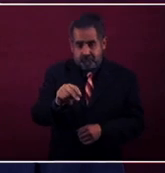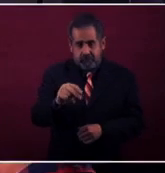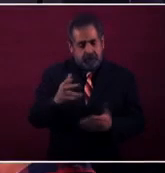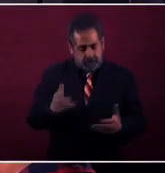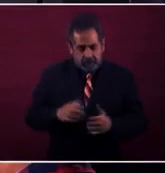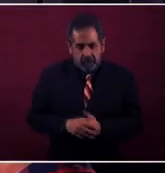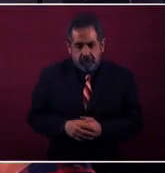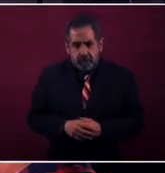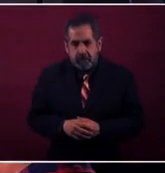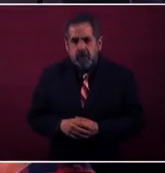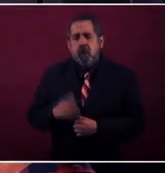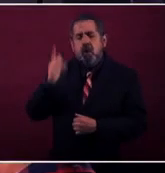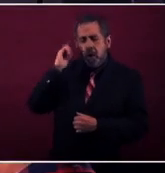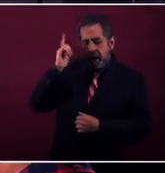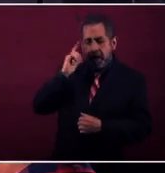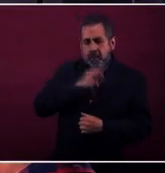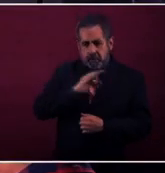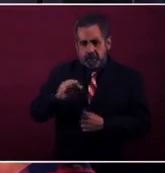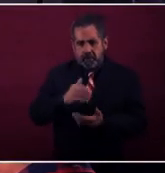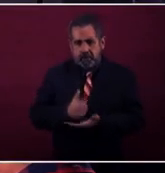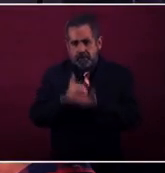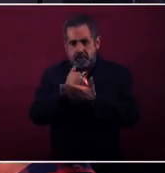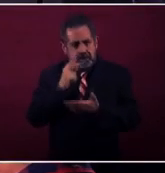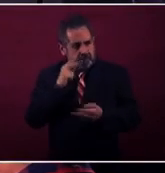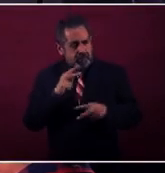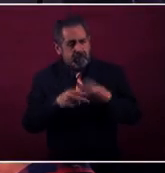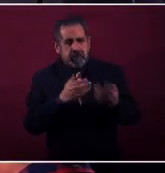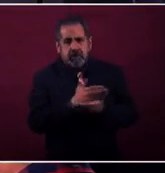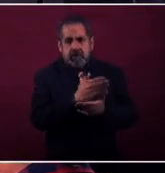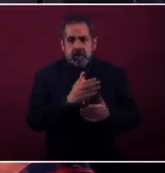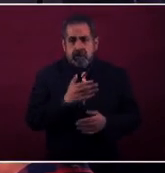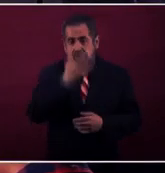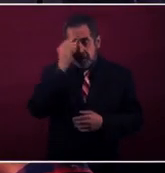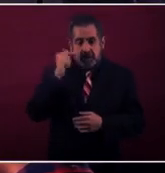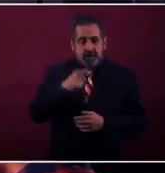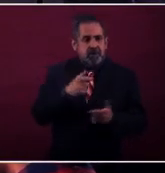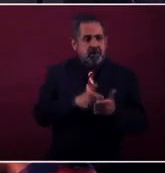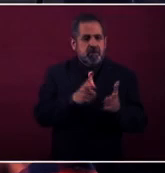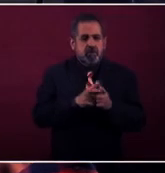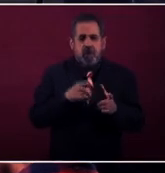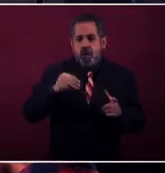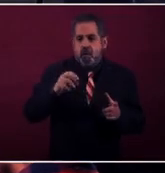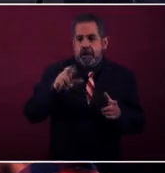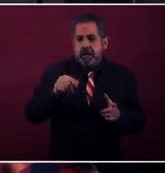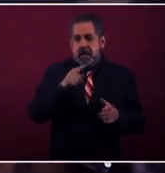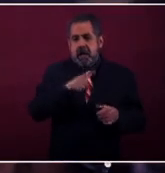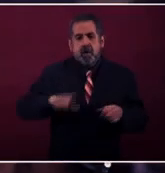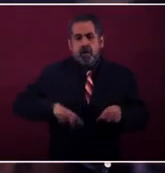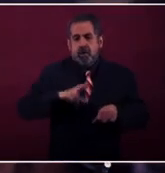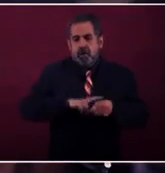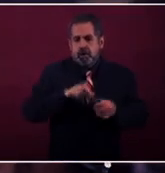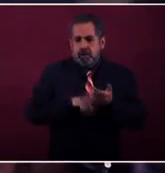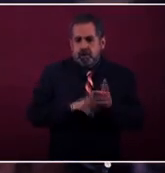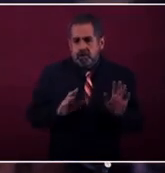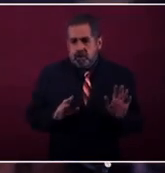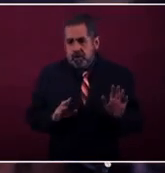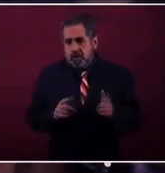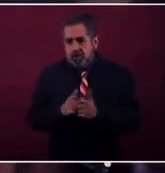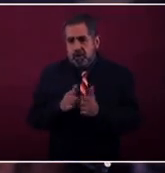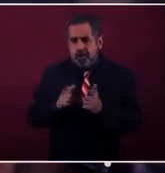Pues ojalá puedan intervenir, no sé, también el partido Morena, si ese es su gobernador, eso no, o el